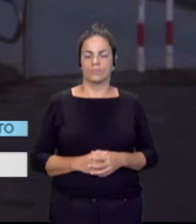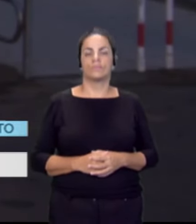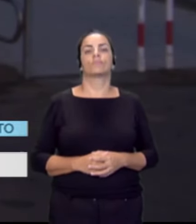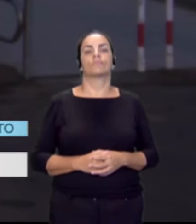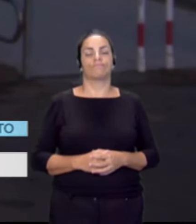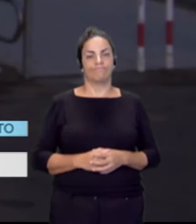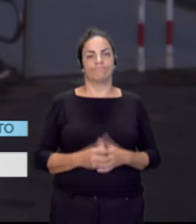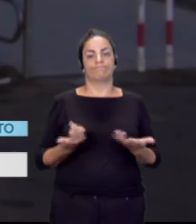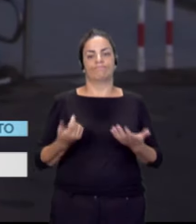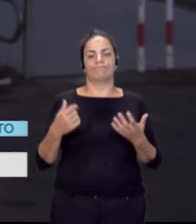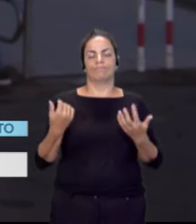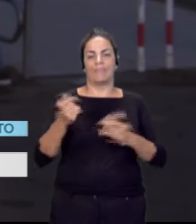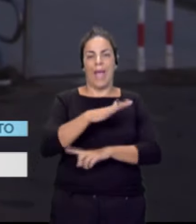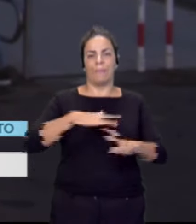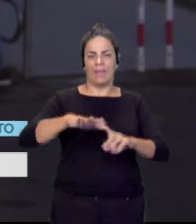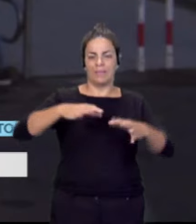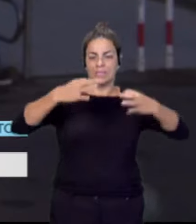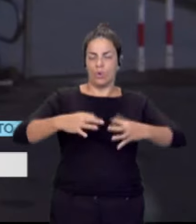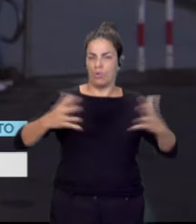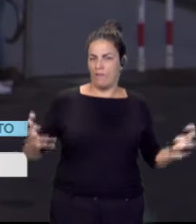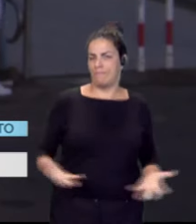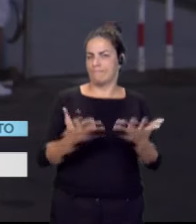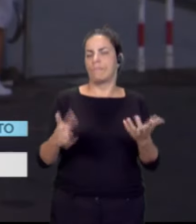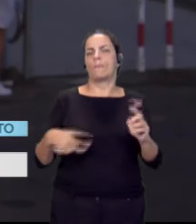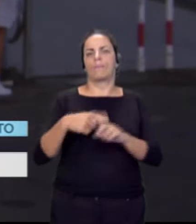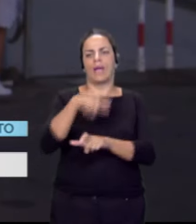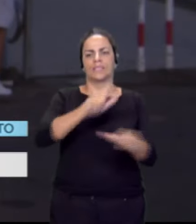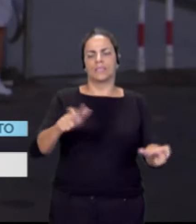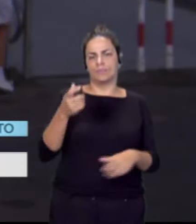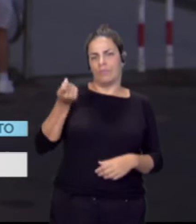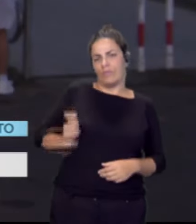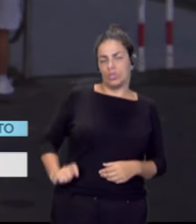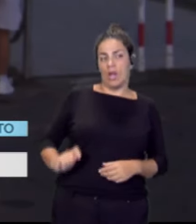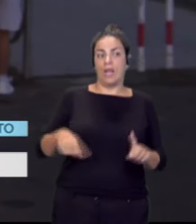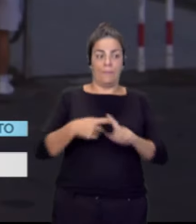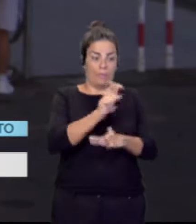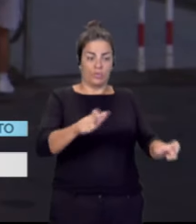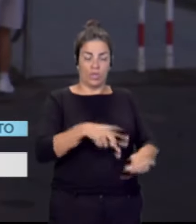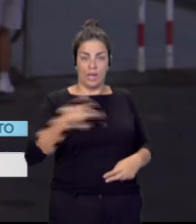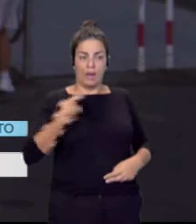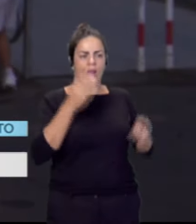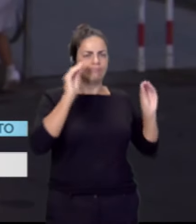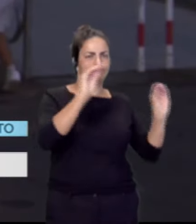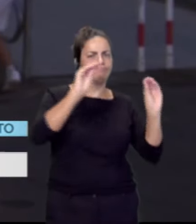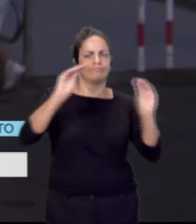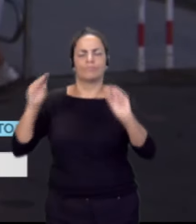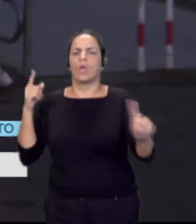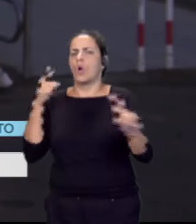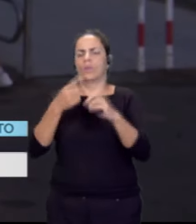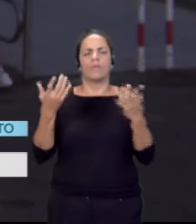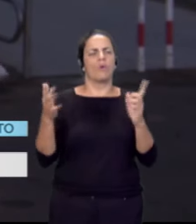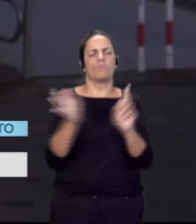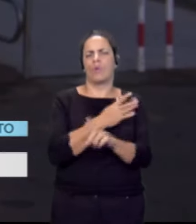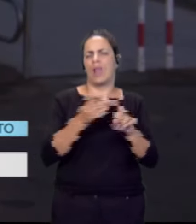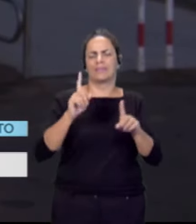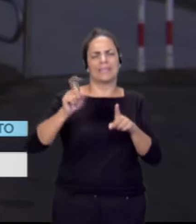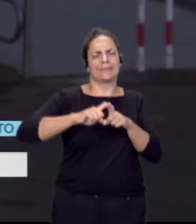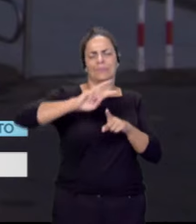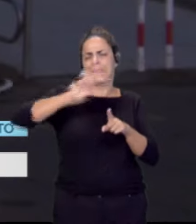Fomentar ambientes seguros y además formar a profesionales y a la población en general para hacerle frente a todo tipo de